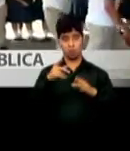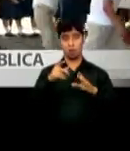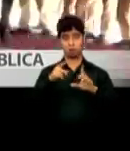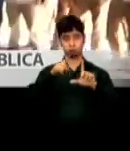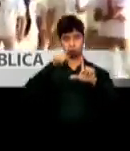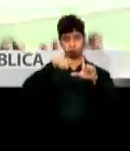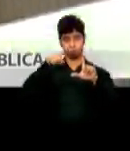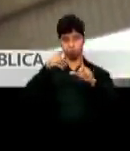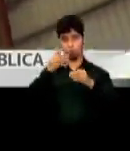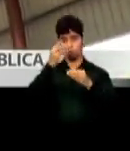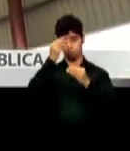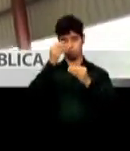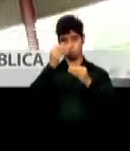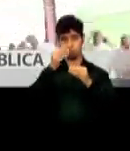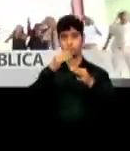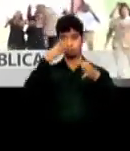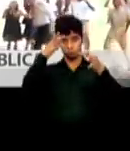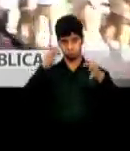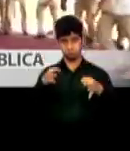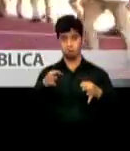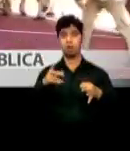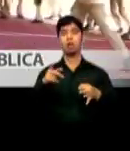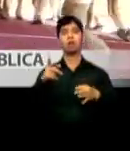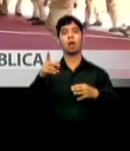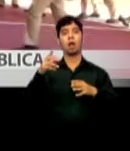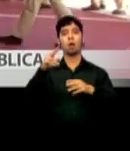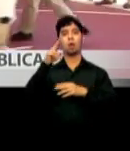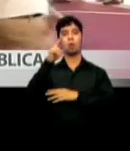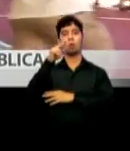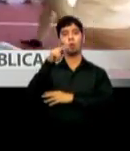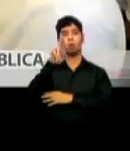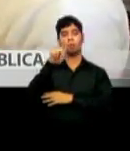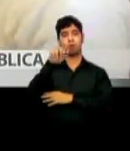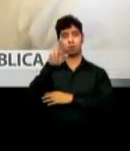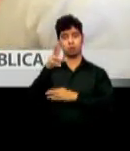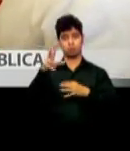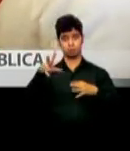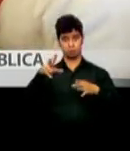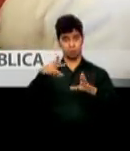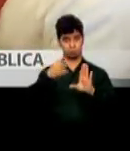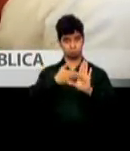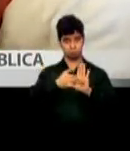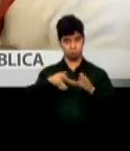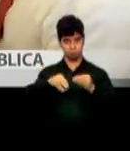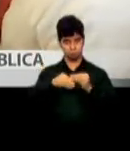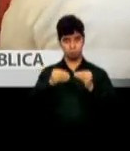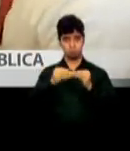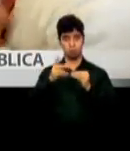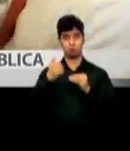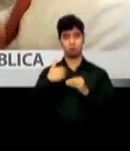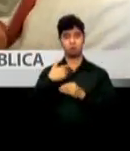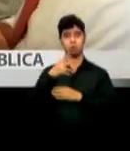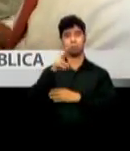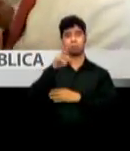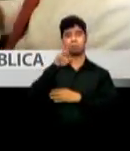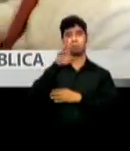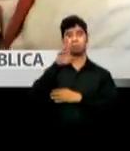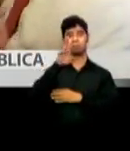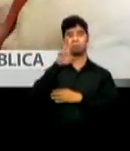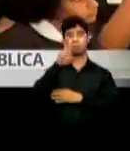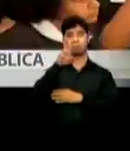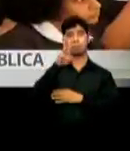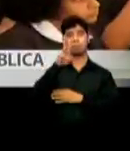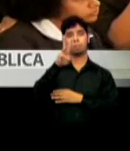la UPR admitió a más de 13.000 estudiantes, de los cuales más del 55% se graduaron de escuela pública. Esto representa